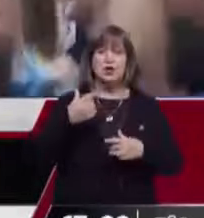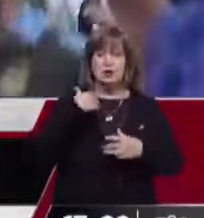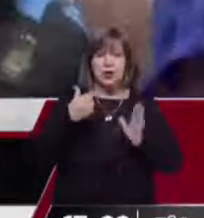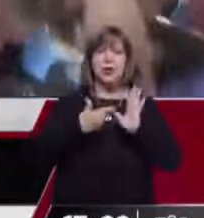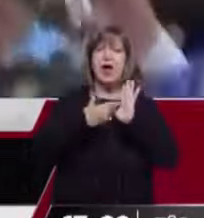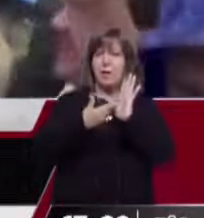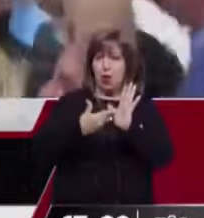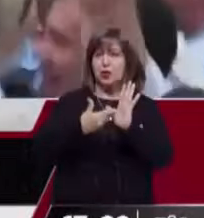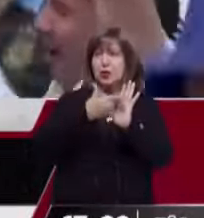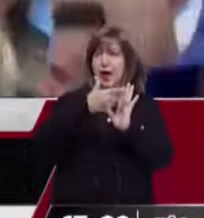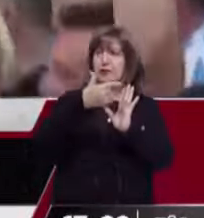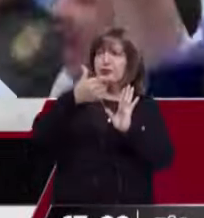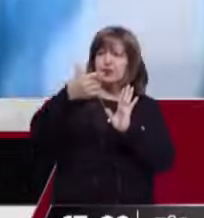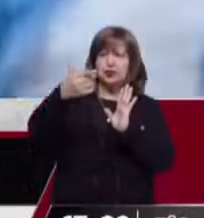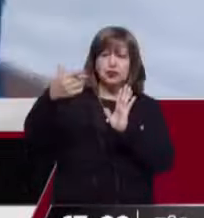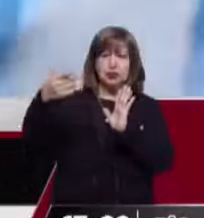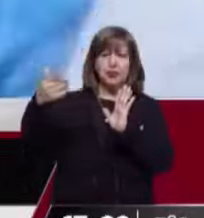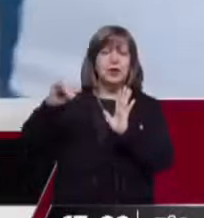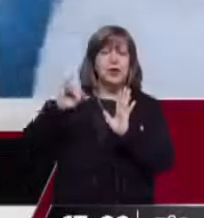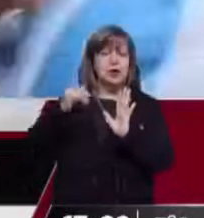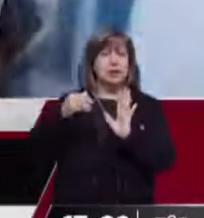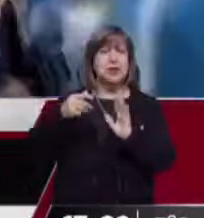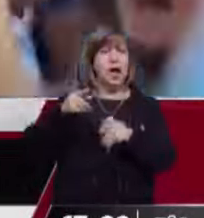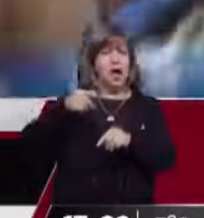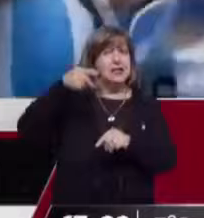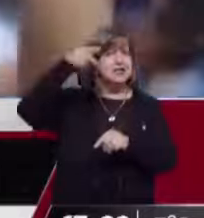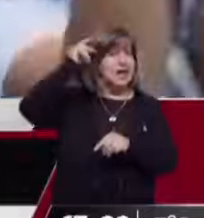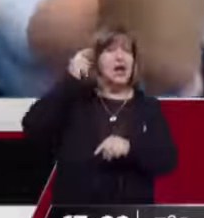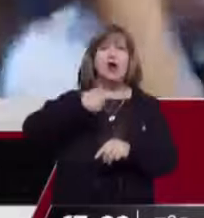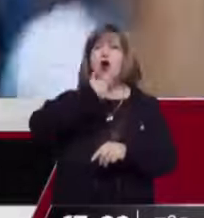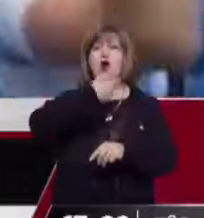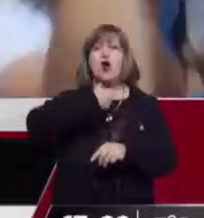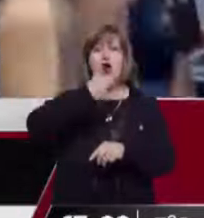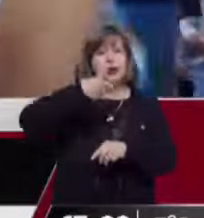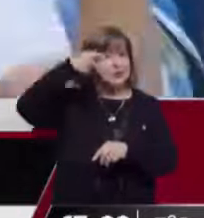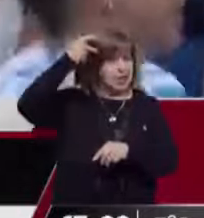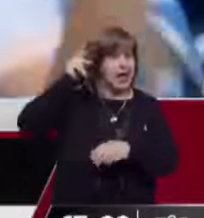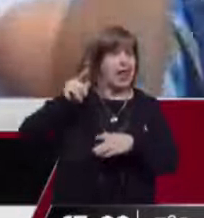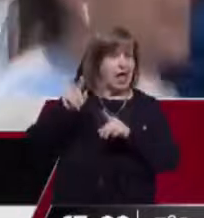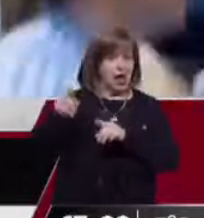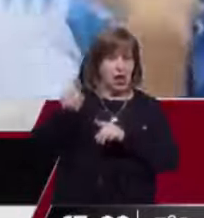Sí, sí, acá tenemos algunos rivales de hoy, chilenos, pero no solamente eso,